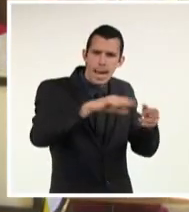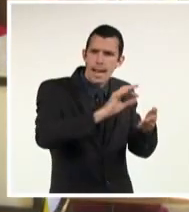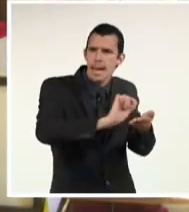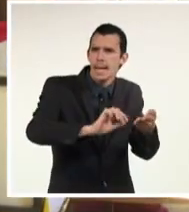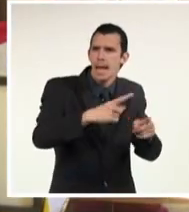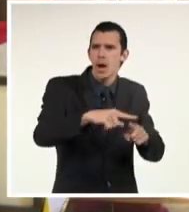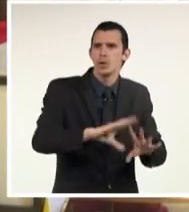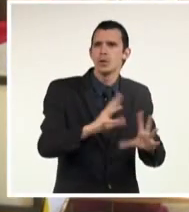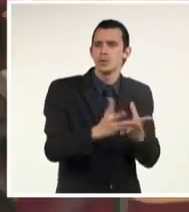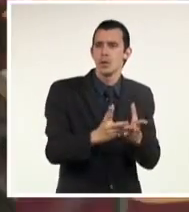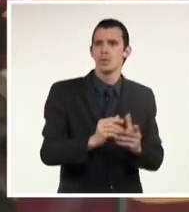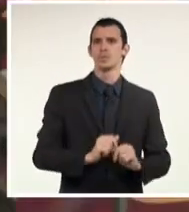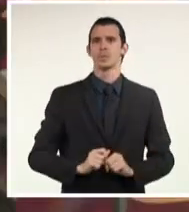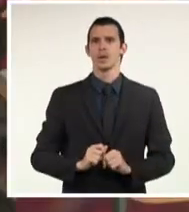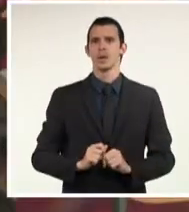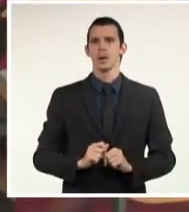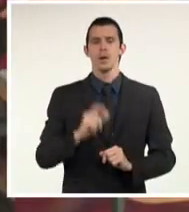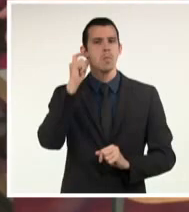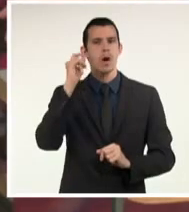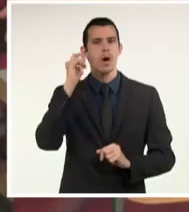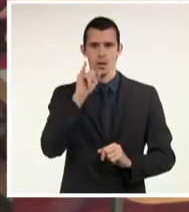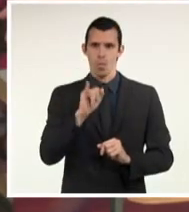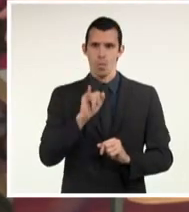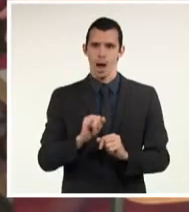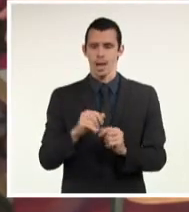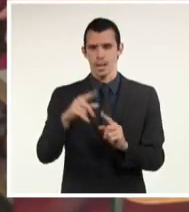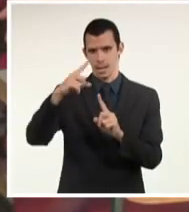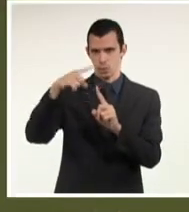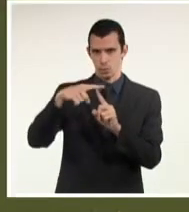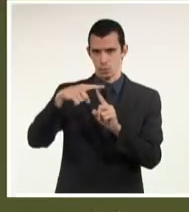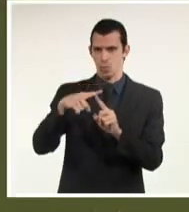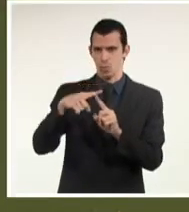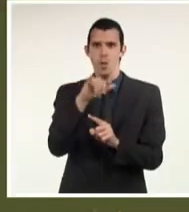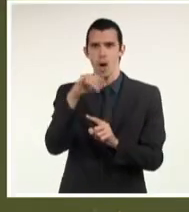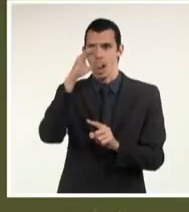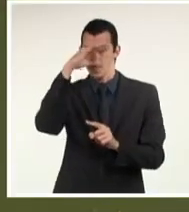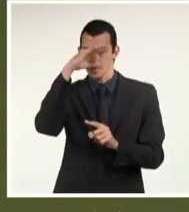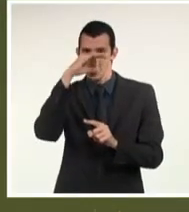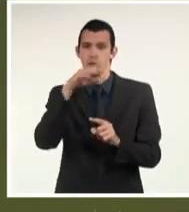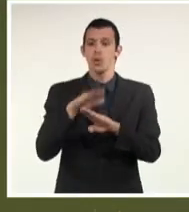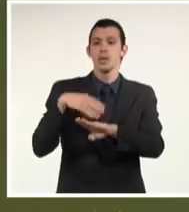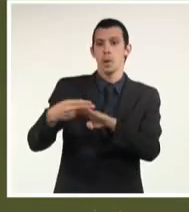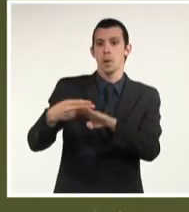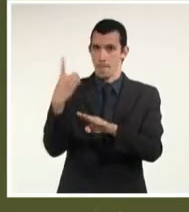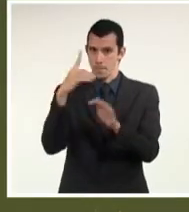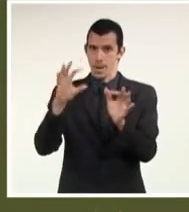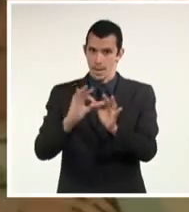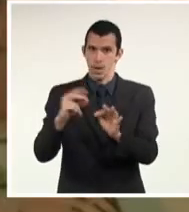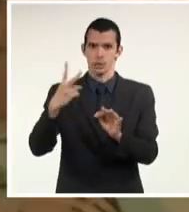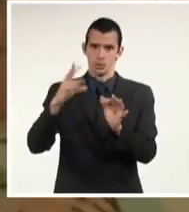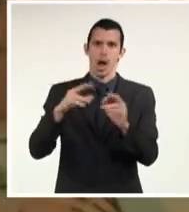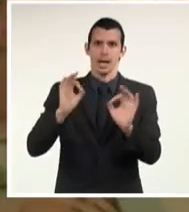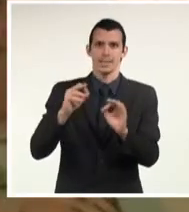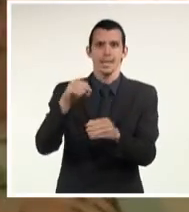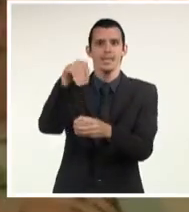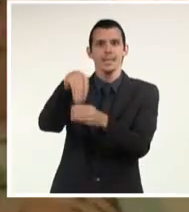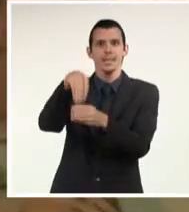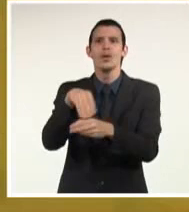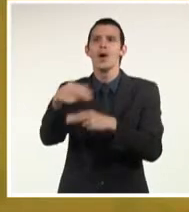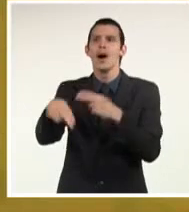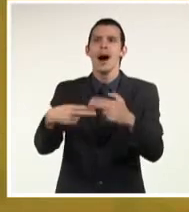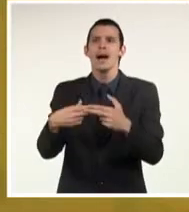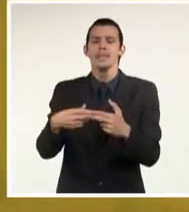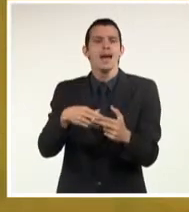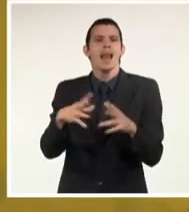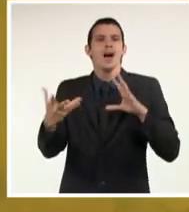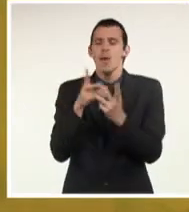seminternado República de Chile, de la ciudad de Las Tunas, la maestra encuentra inspiración en la obra martiana. Me